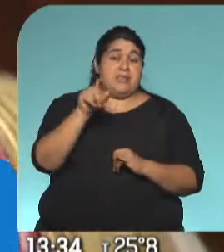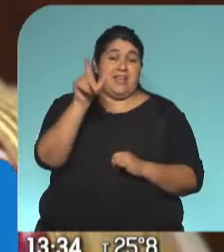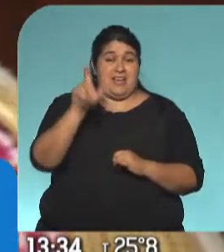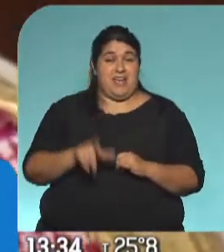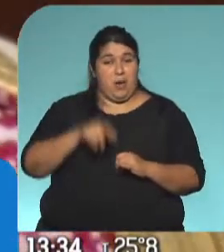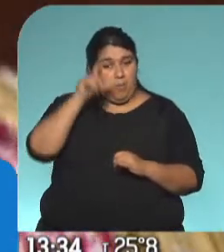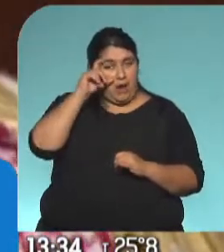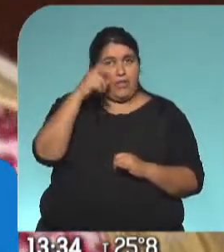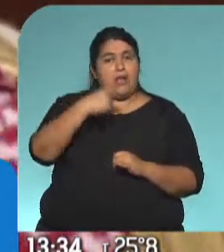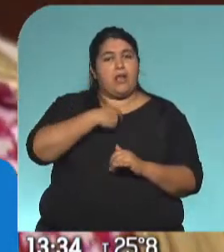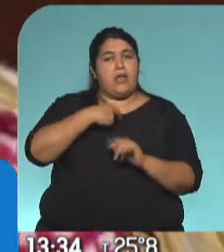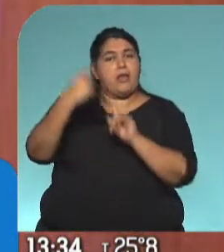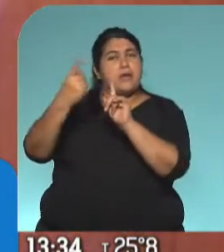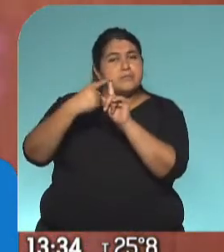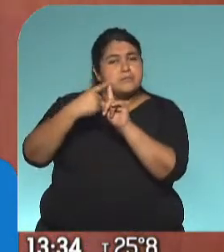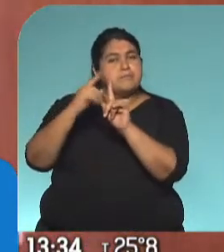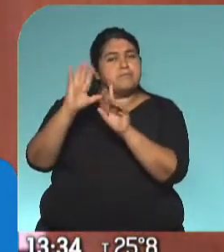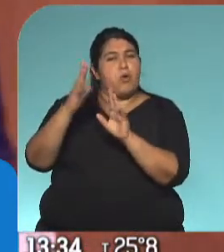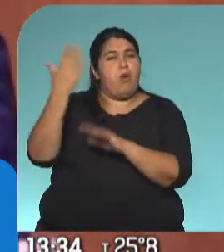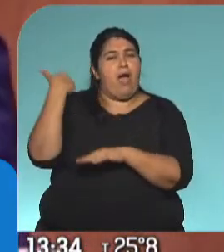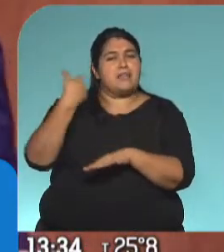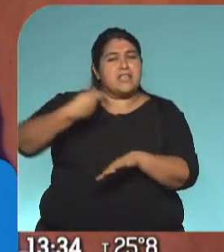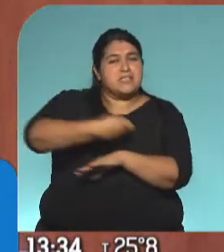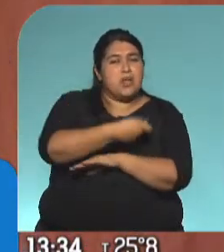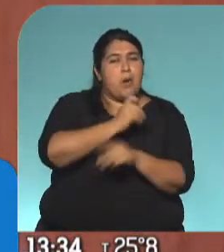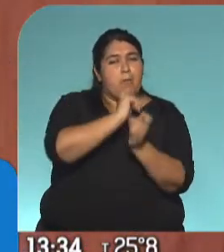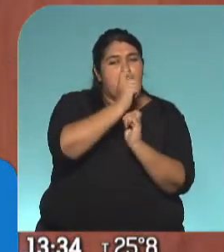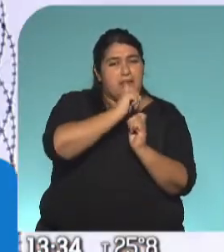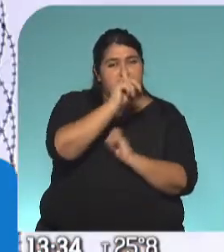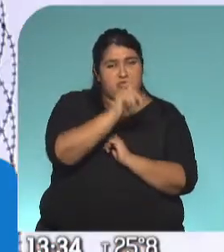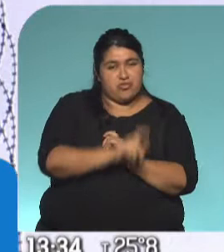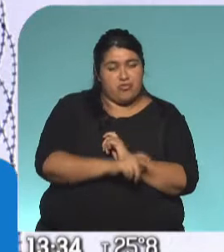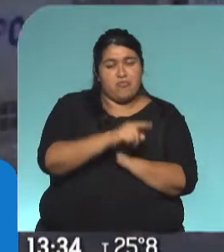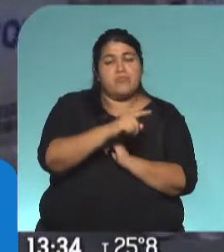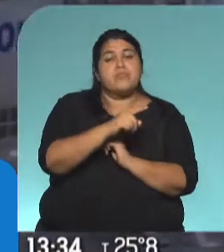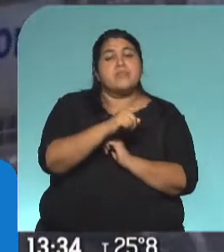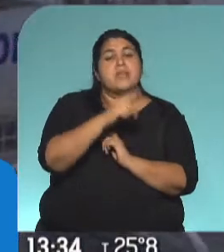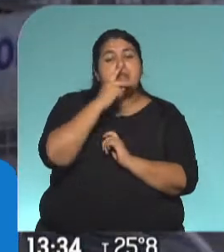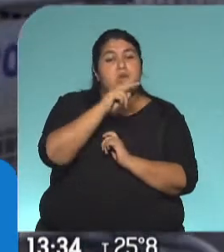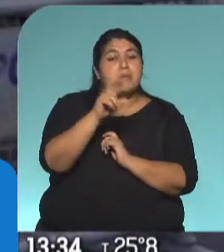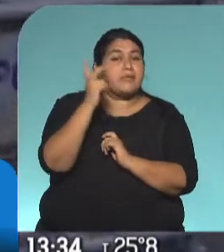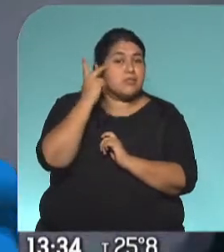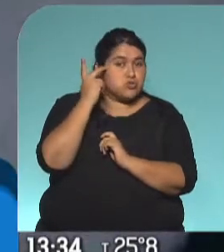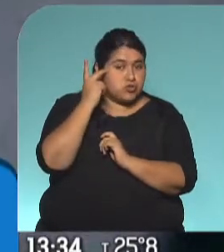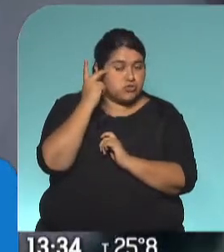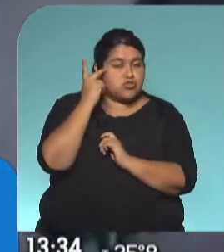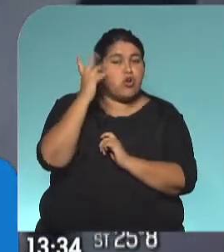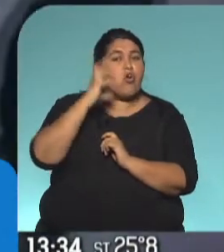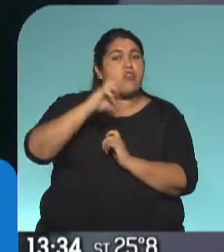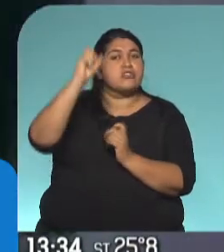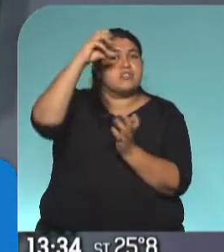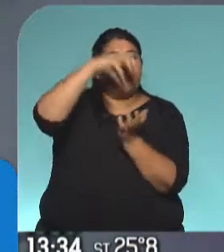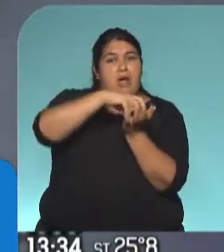a este país como un estado paria por el asesinato del periodista Jamal Khashoggi, perpetrado en 2018 en el consulado saudí en